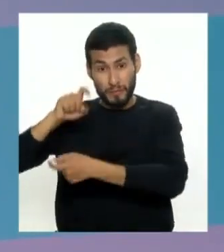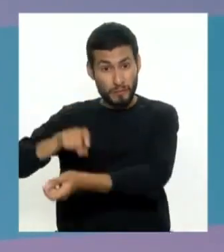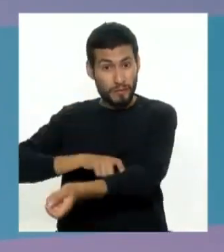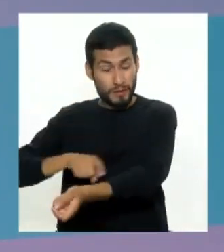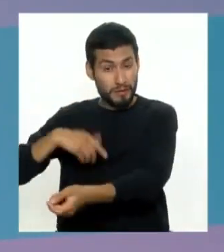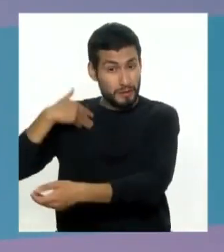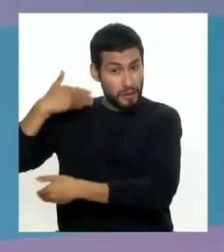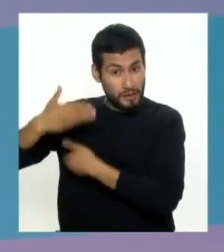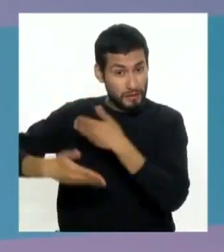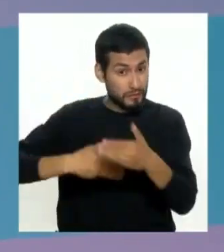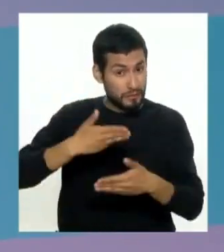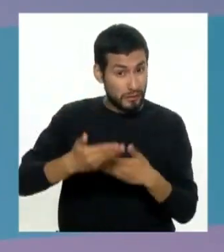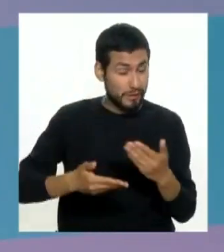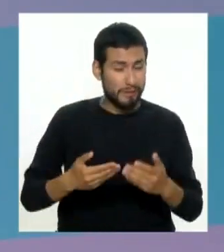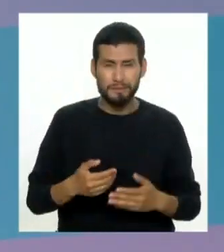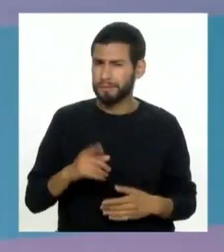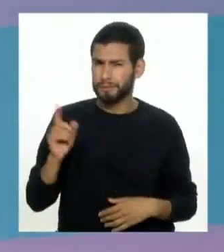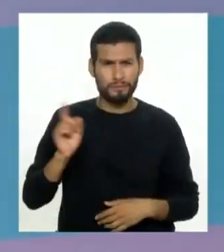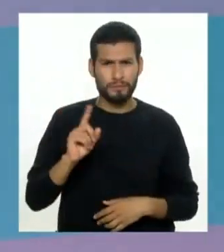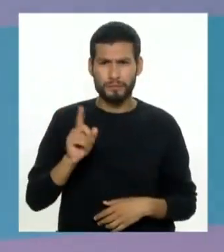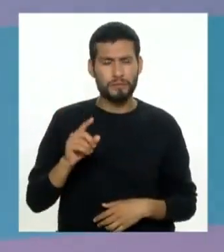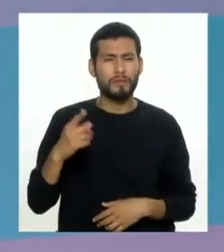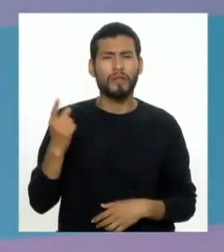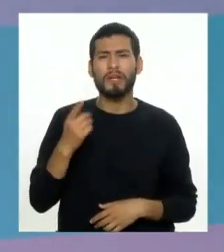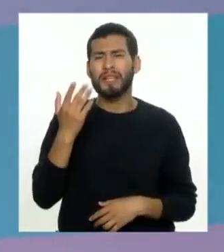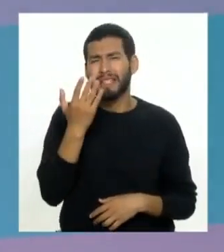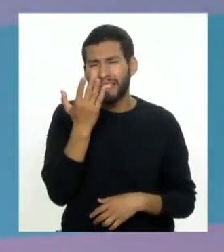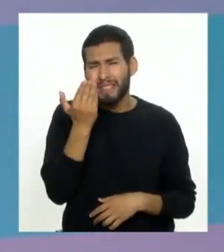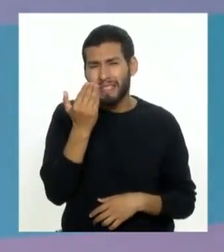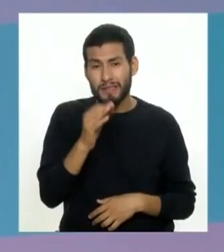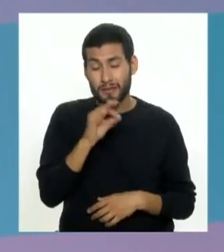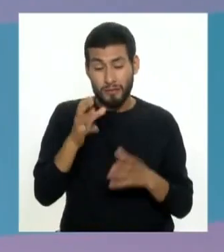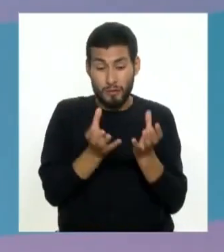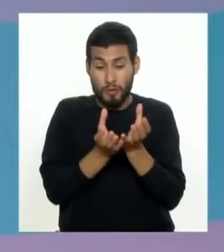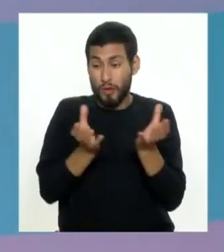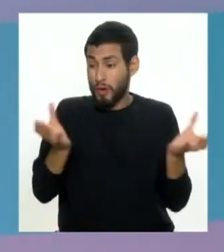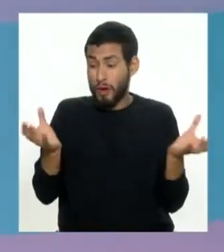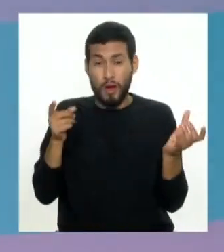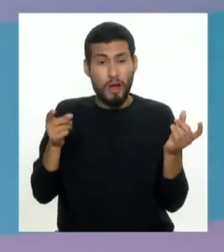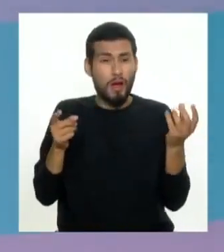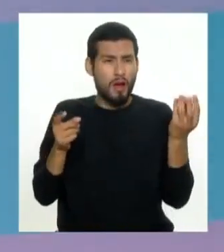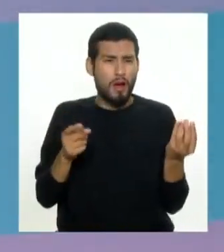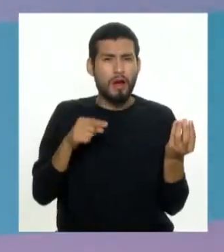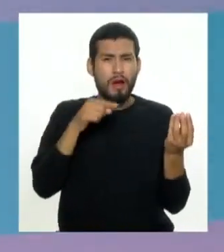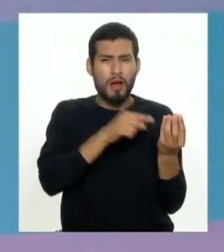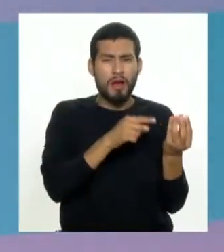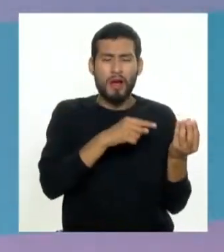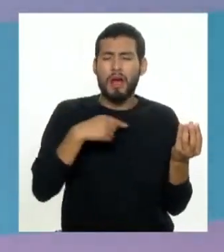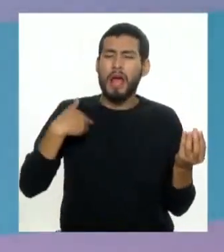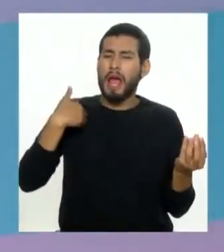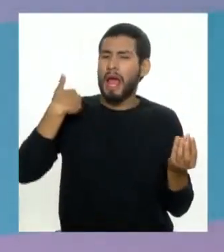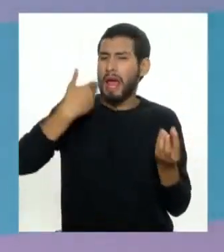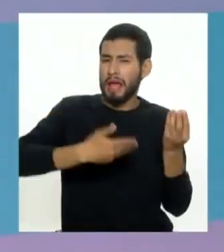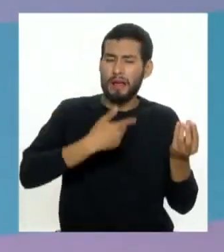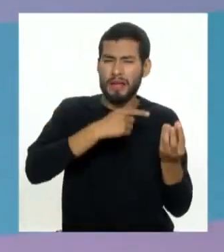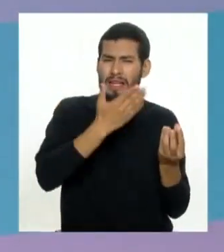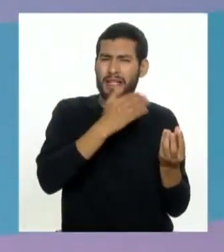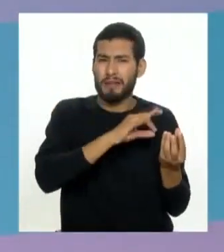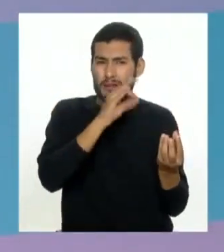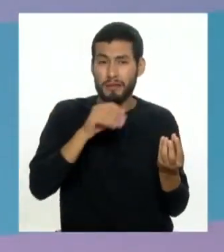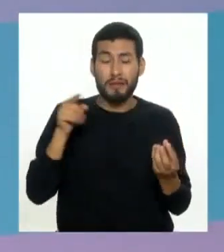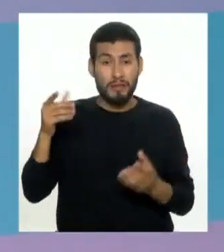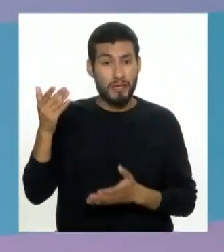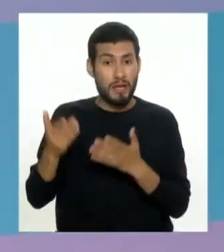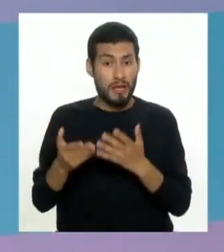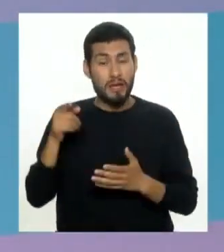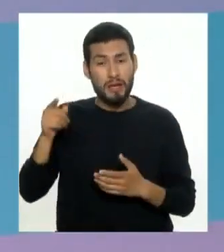genética, es genética? Y no, solo 15% de todas las epilepsias tienen una predisposición genética. Probablemente la familia de